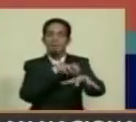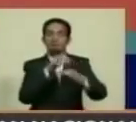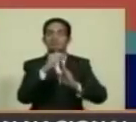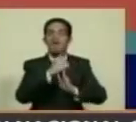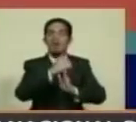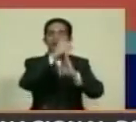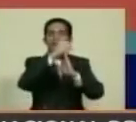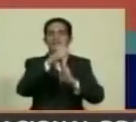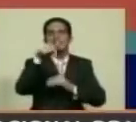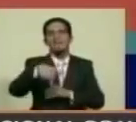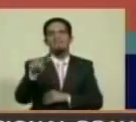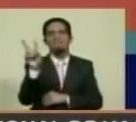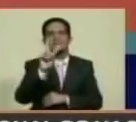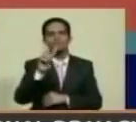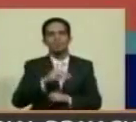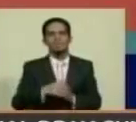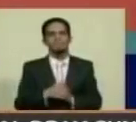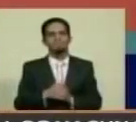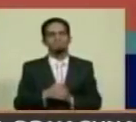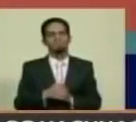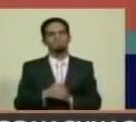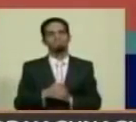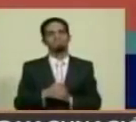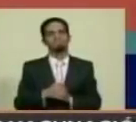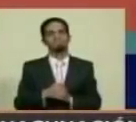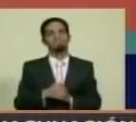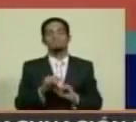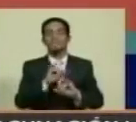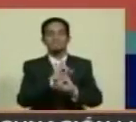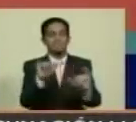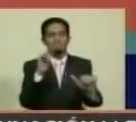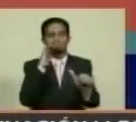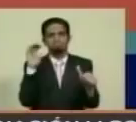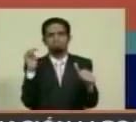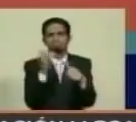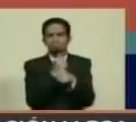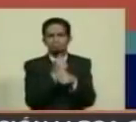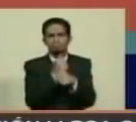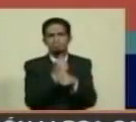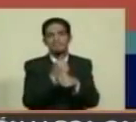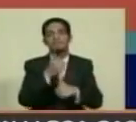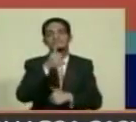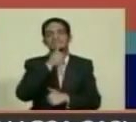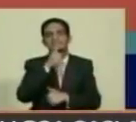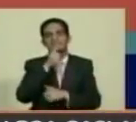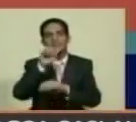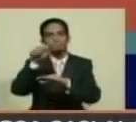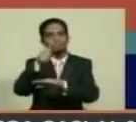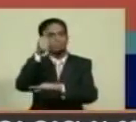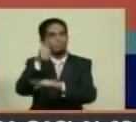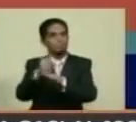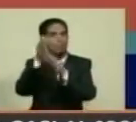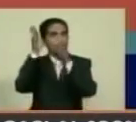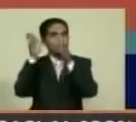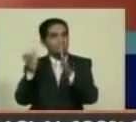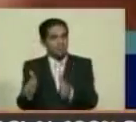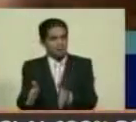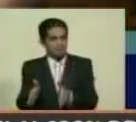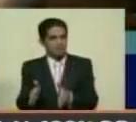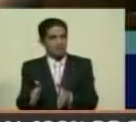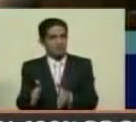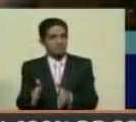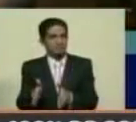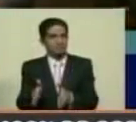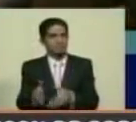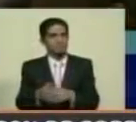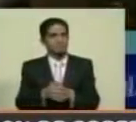públicos. Queda perfectamente establecida ya la autoría intelectual y material en